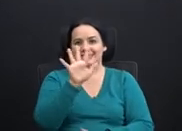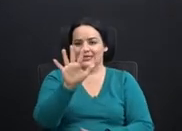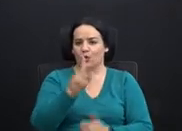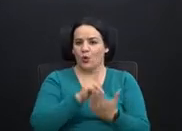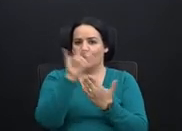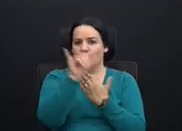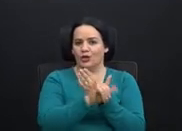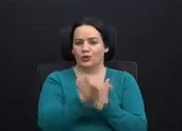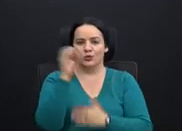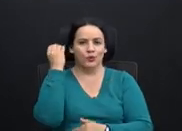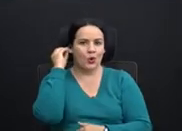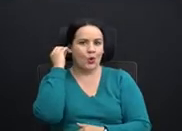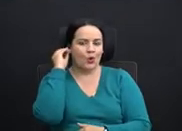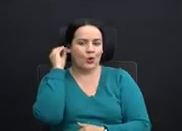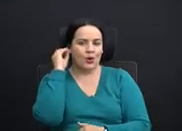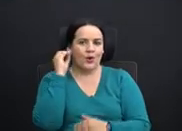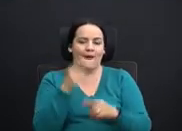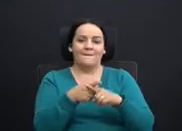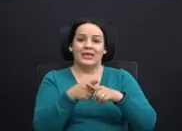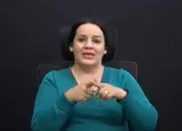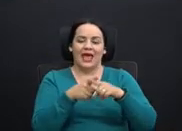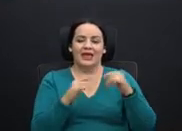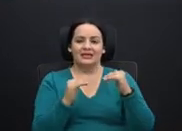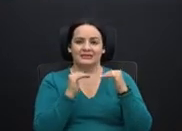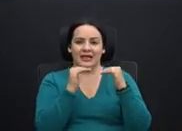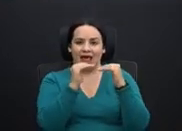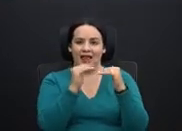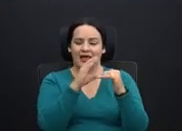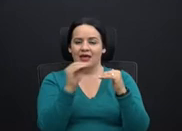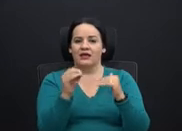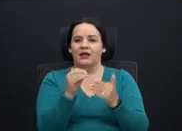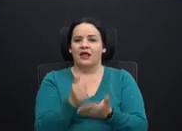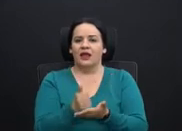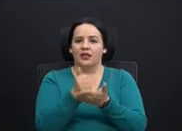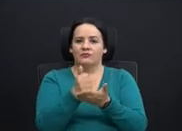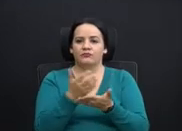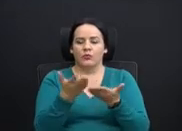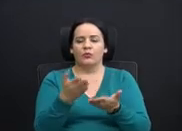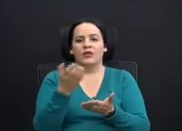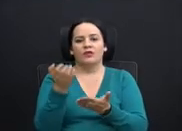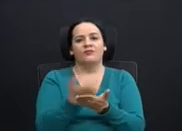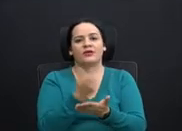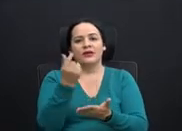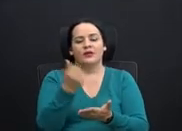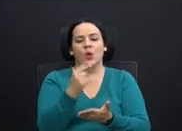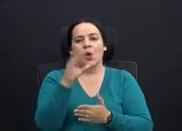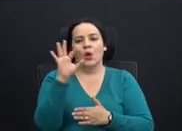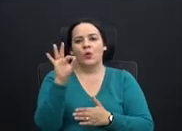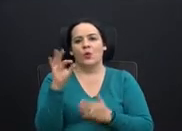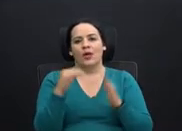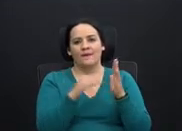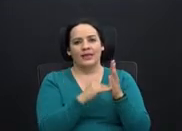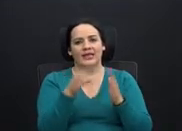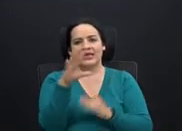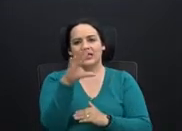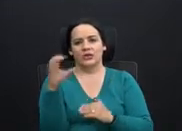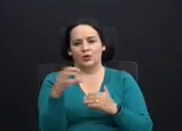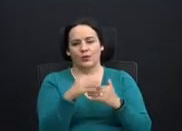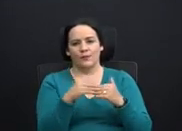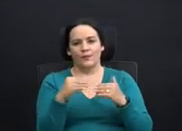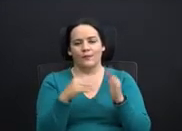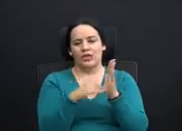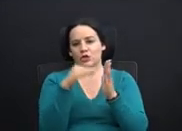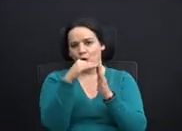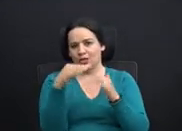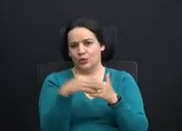proyectos de oro de mediana escala, lo que representaría ingresos de cerca de 9.500 millones de dólares, así